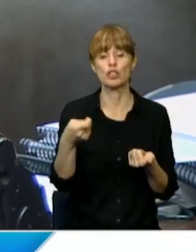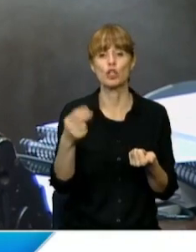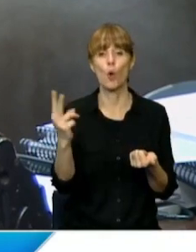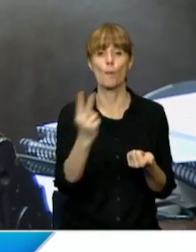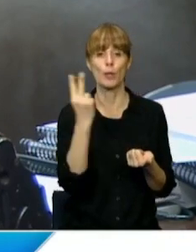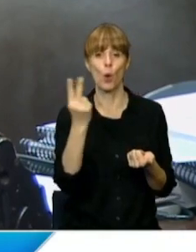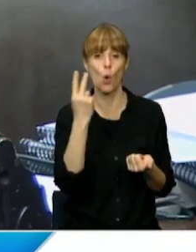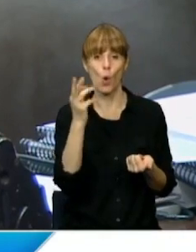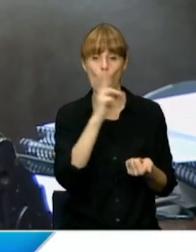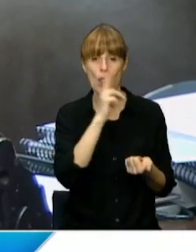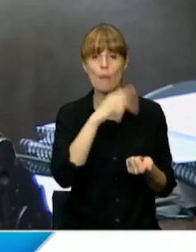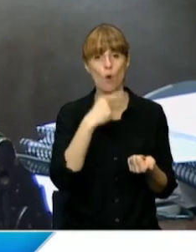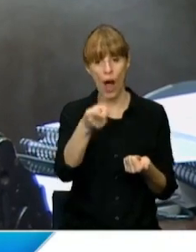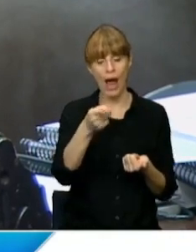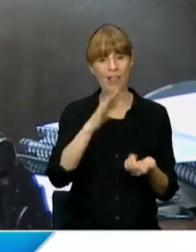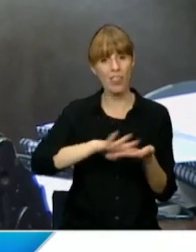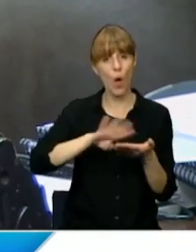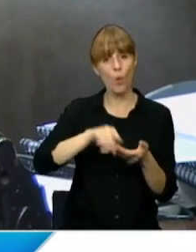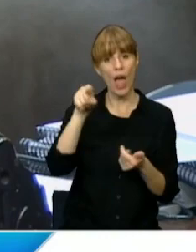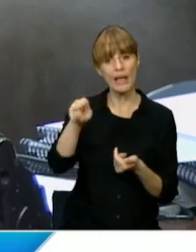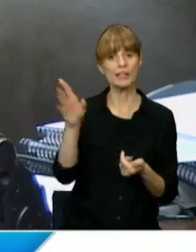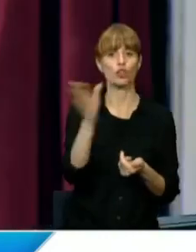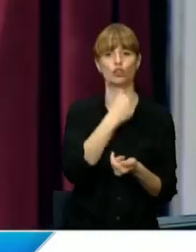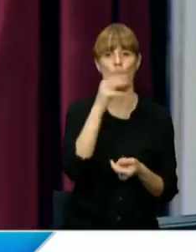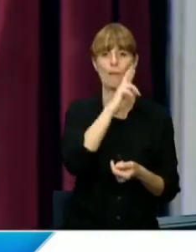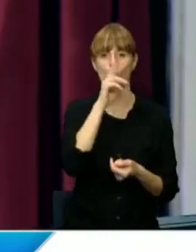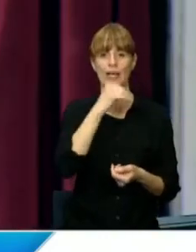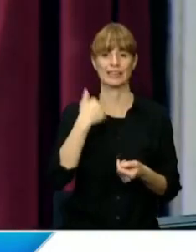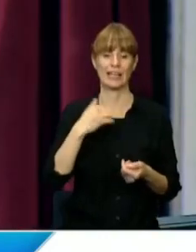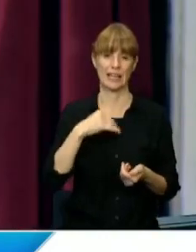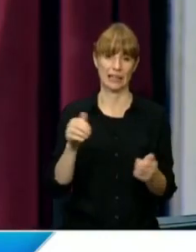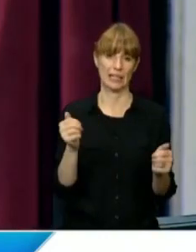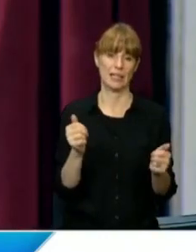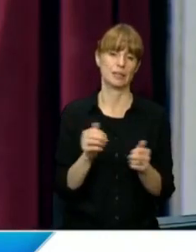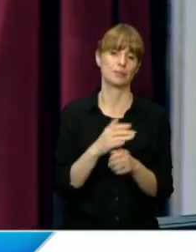con ella y con todas las mujeres argentinas. Gracias. Gracias, diputada. Tiene la palabra.